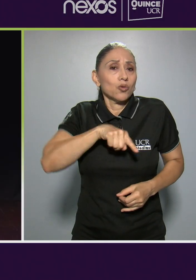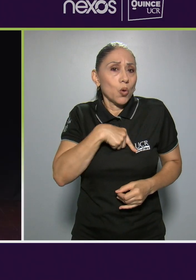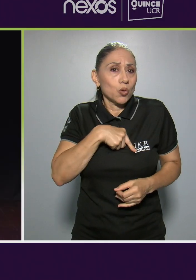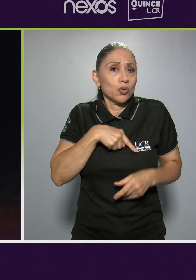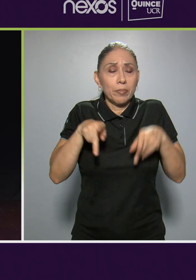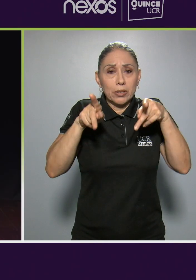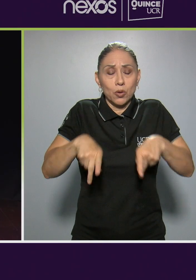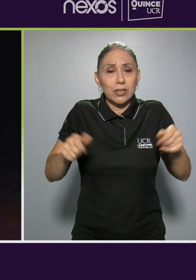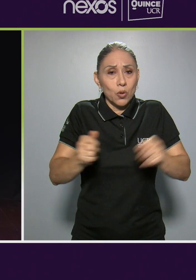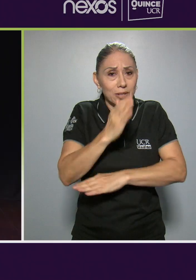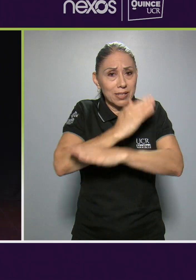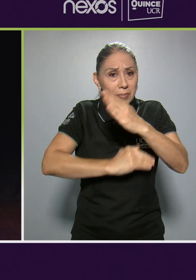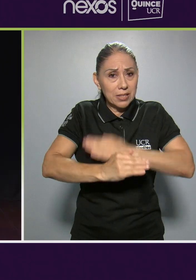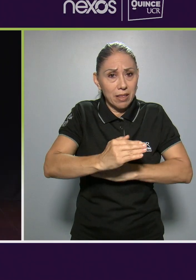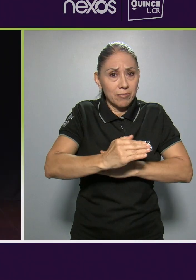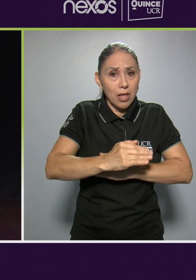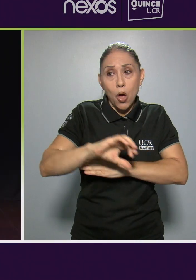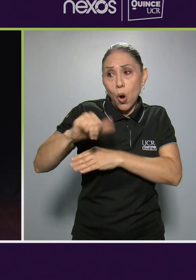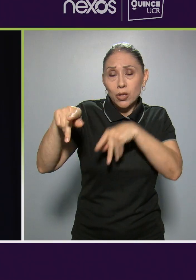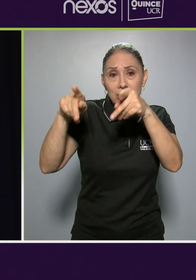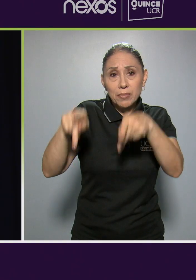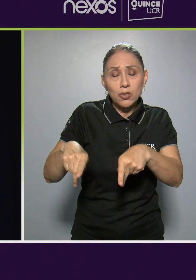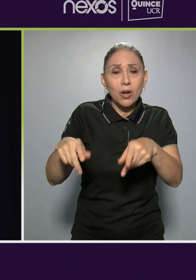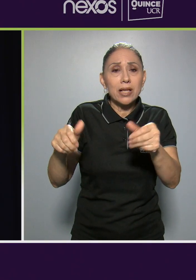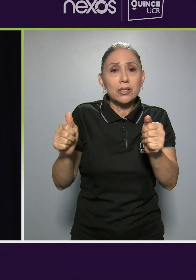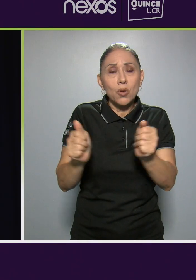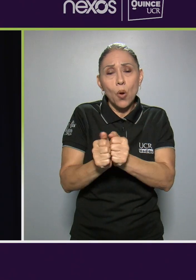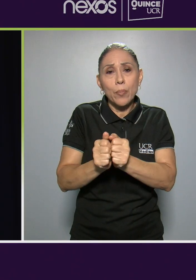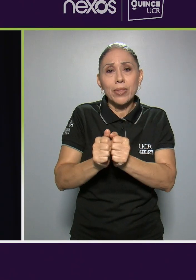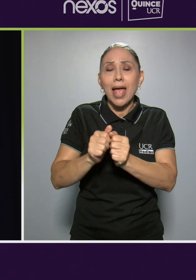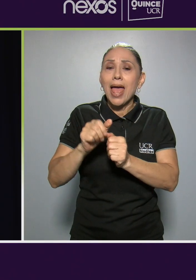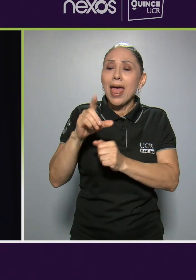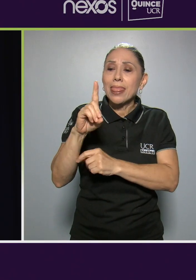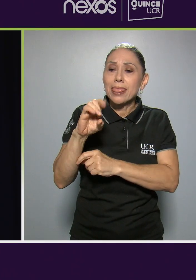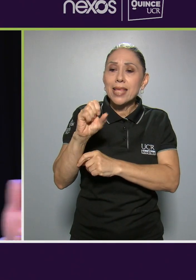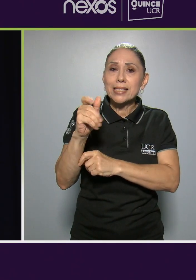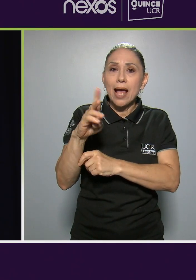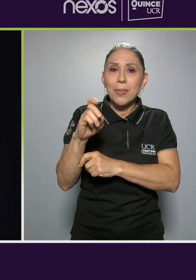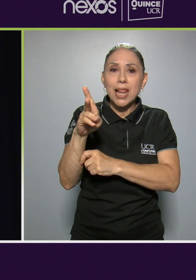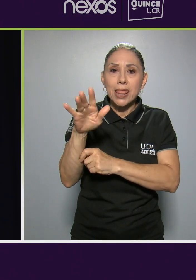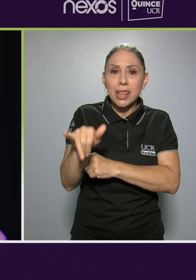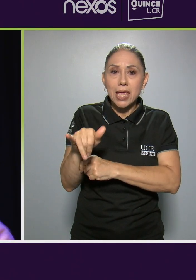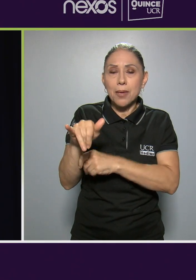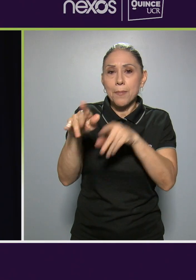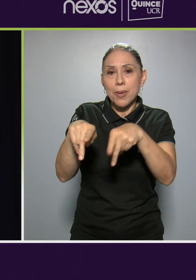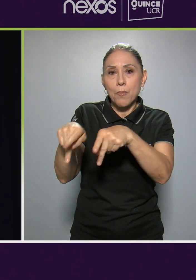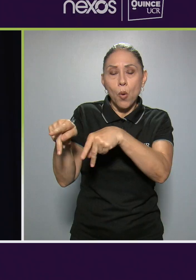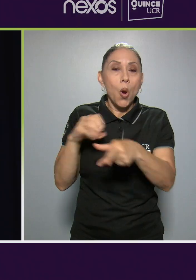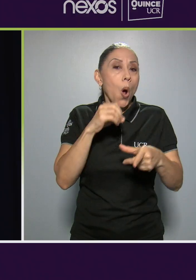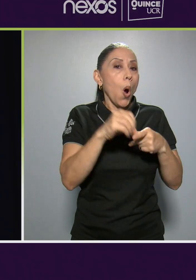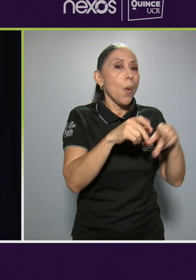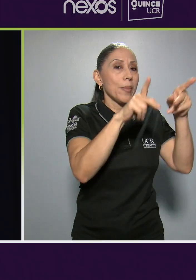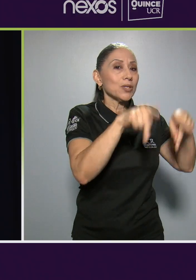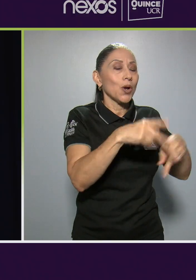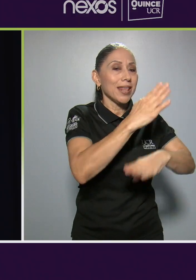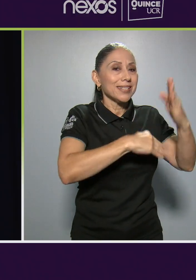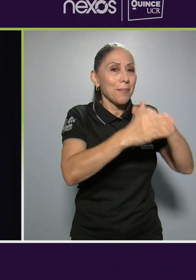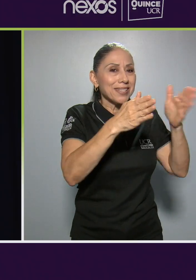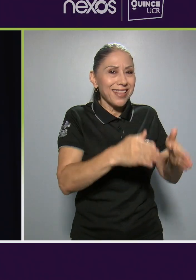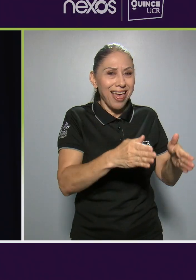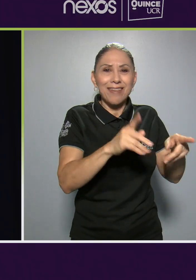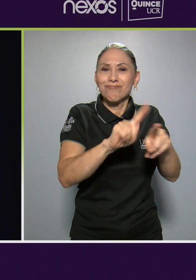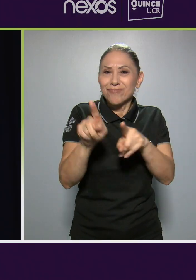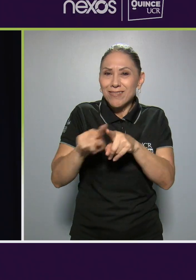personas en situación de discapacidad, para otras personas eran disabled people, ¿verdad? O personas discapacitadas. Entonces todo eso fue